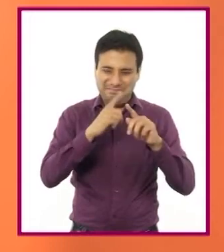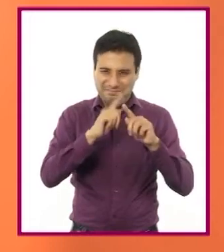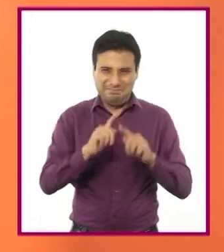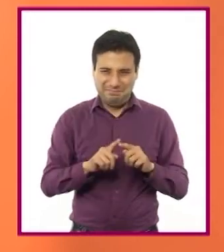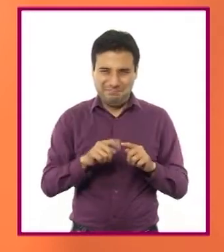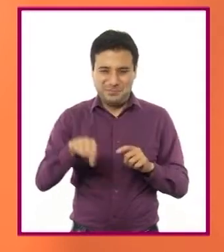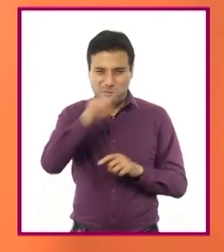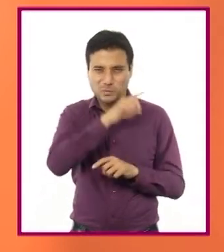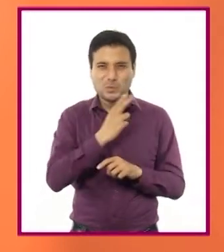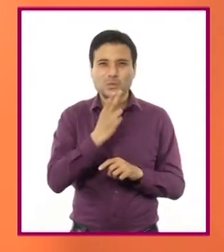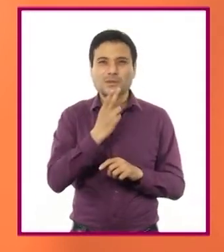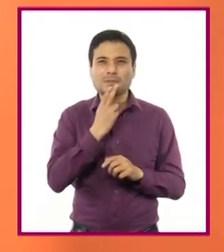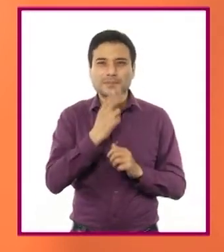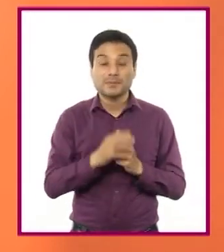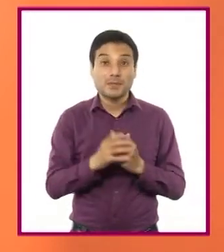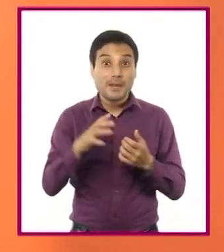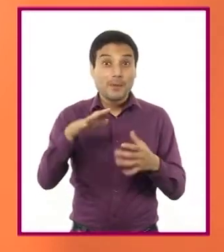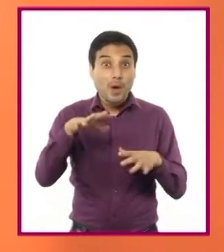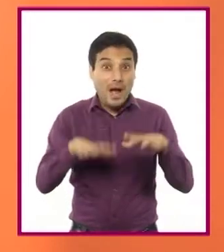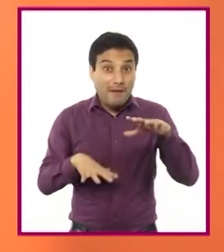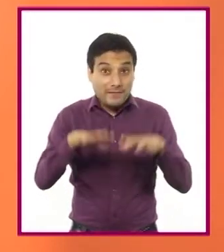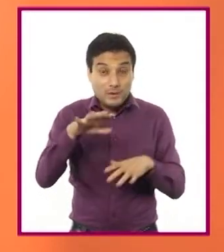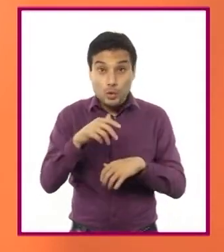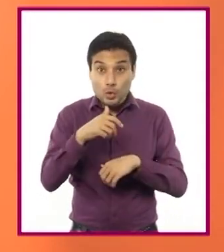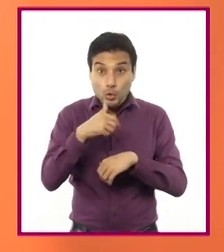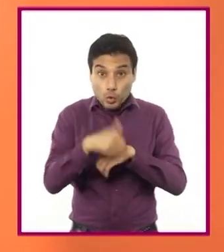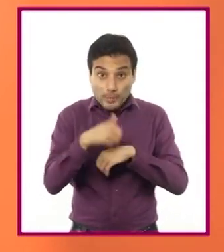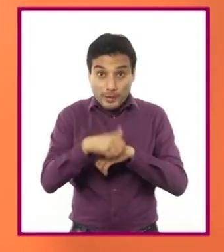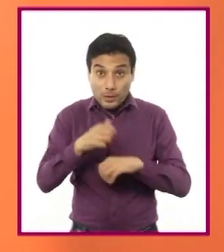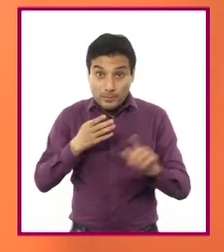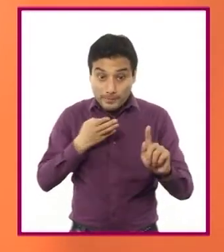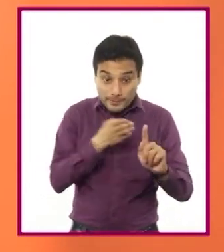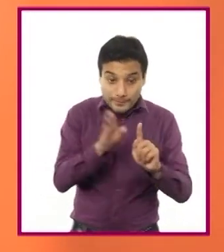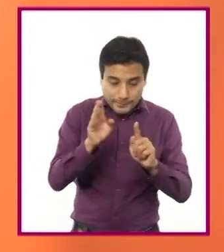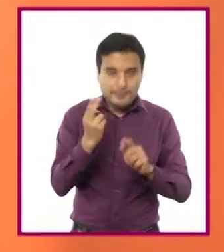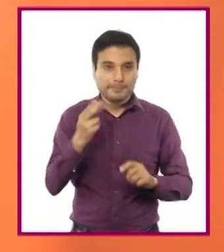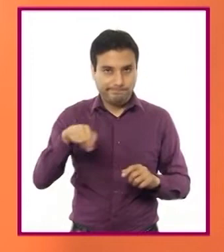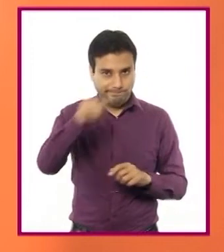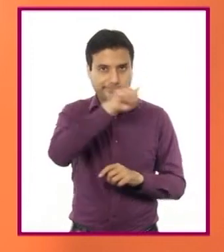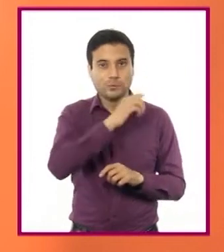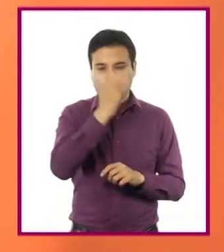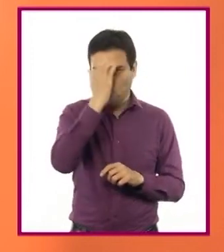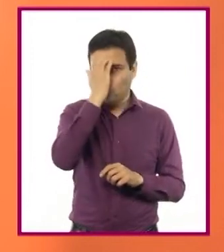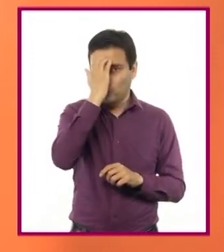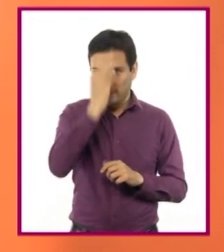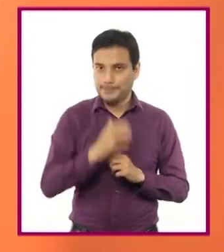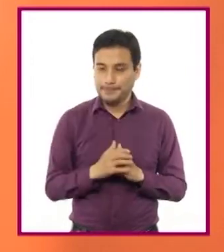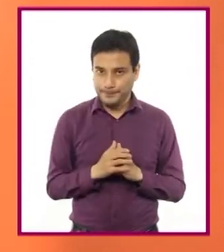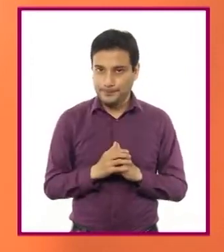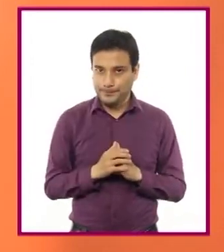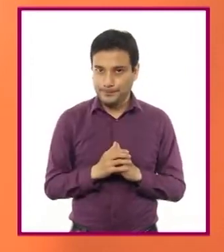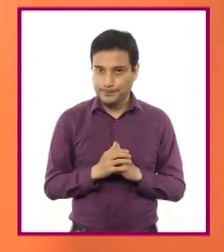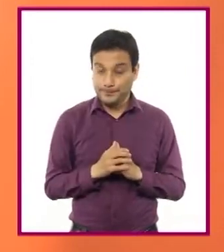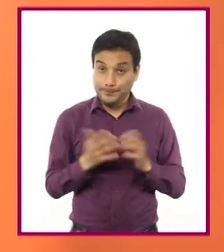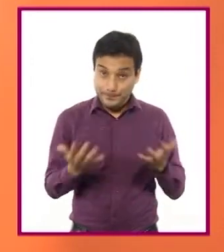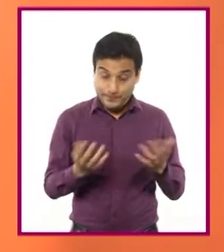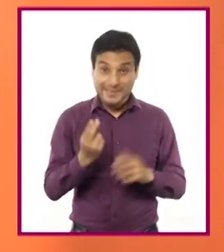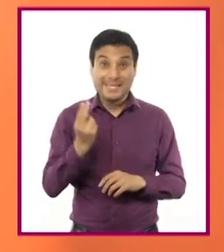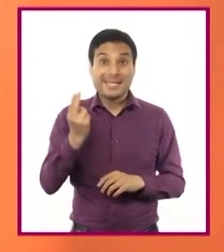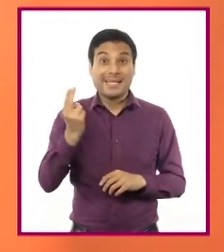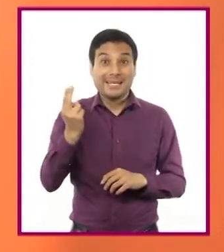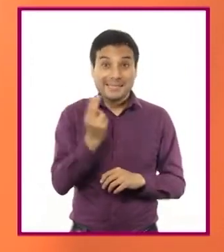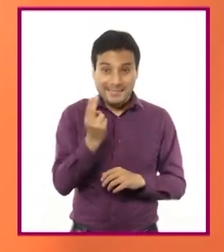existe entre ellos puede ser información necesaria para entender el comportamiento de los datos, por lo que se requieren